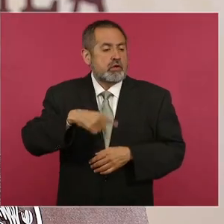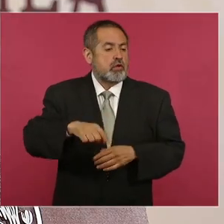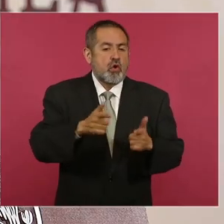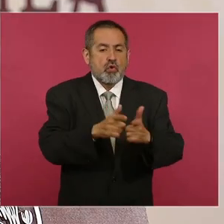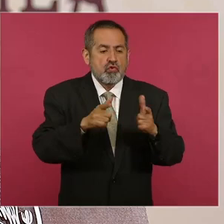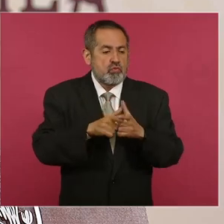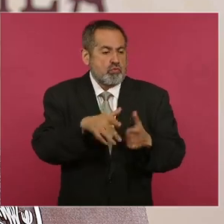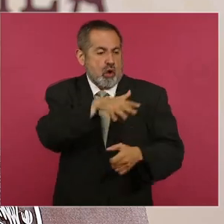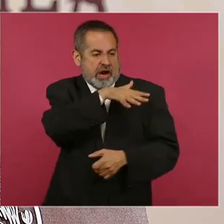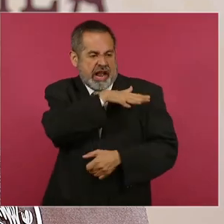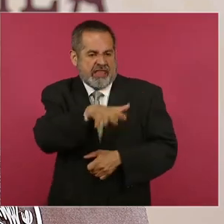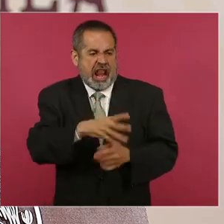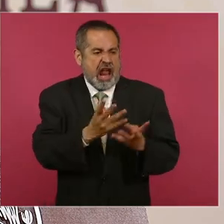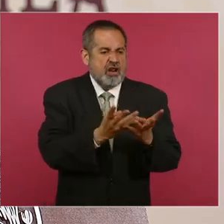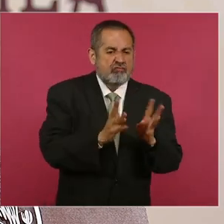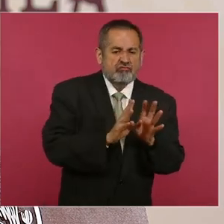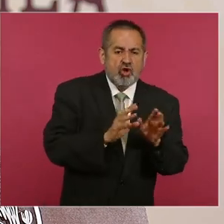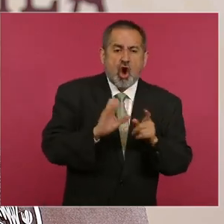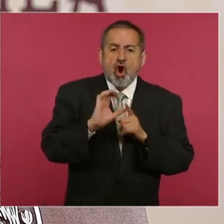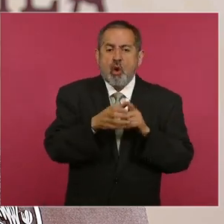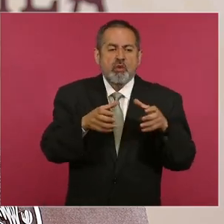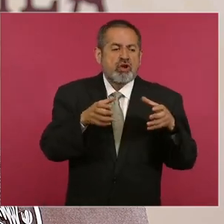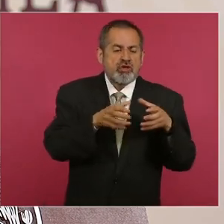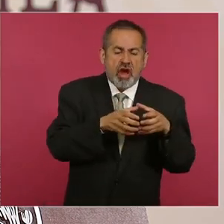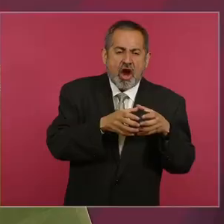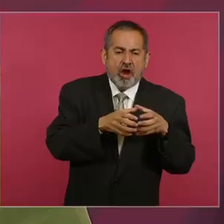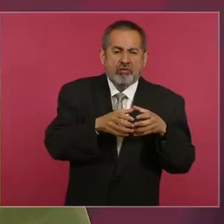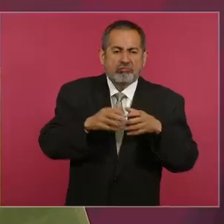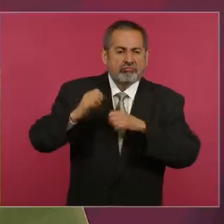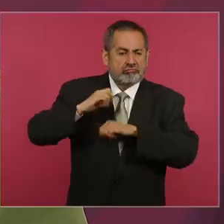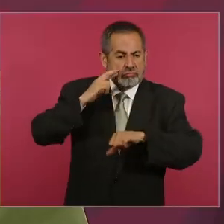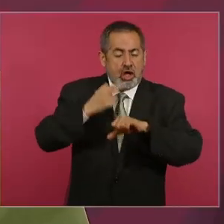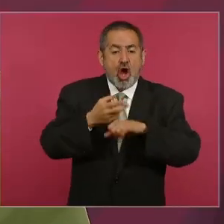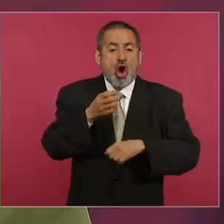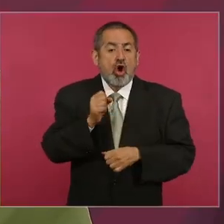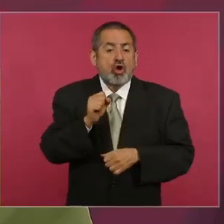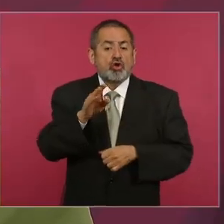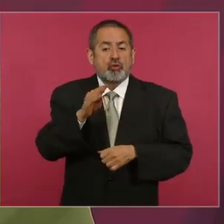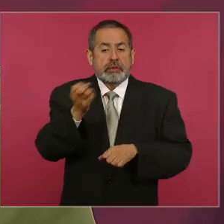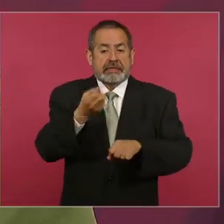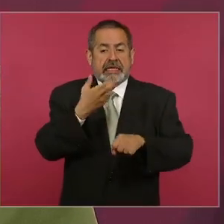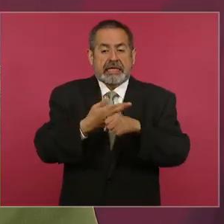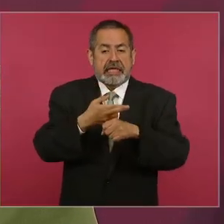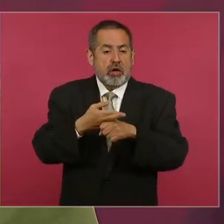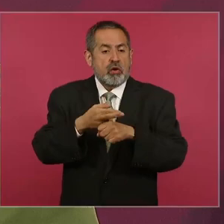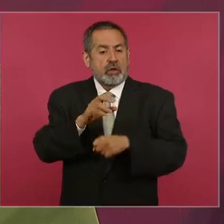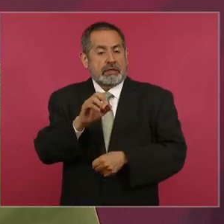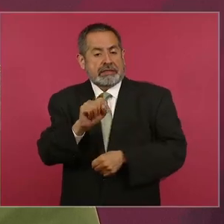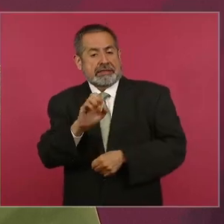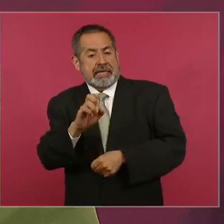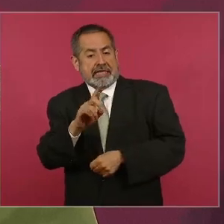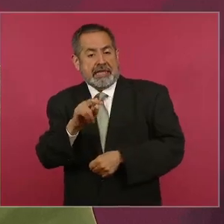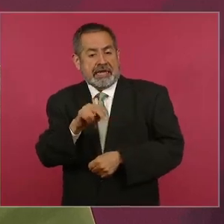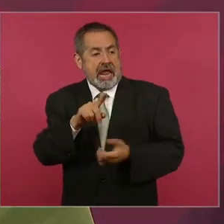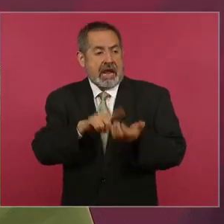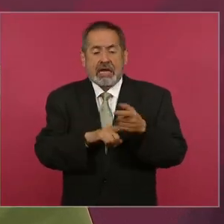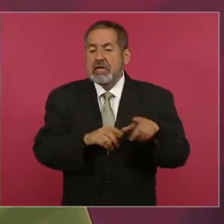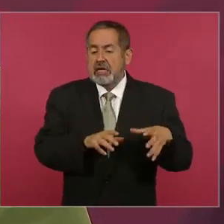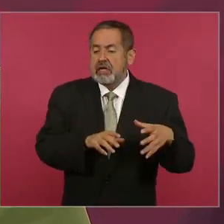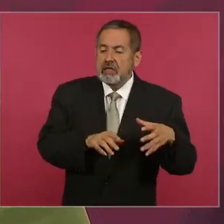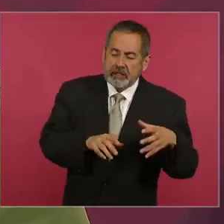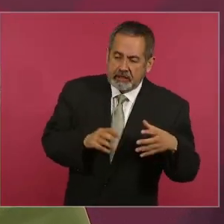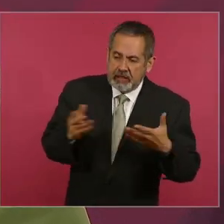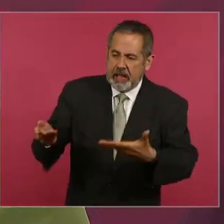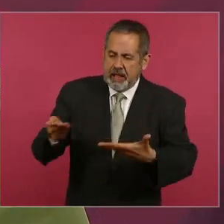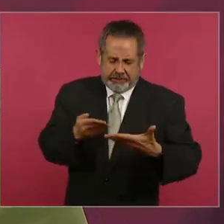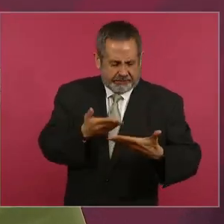un grupo de generales, un comité de generales que preside el subsecretario de la Defensa Nacional, en donde se